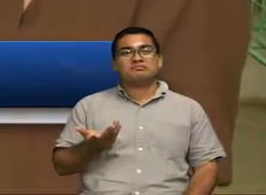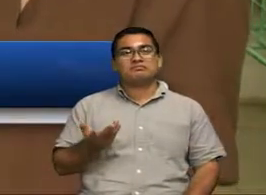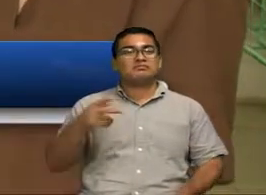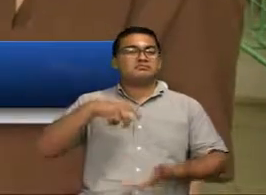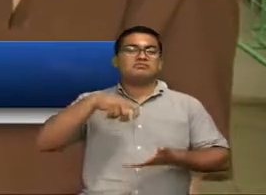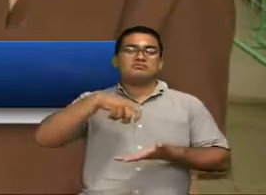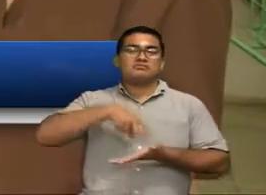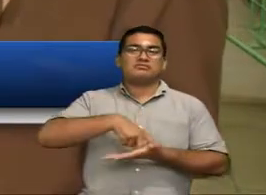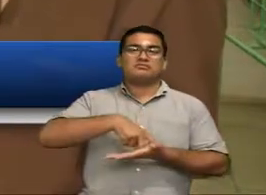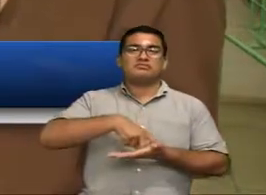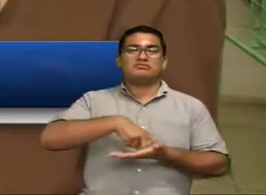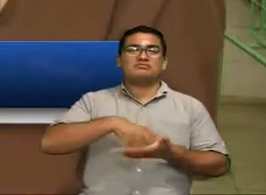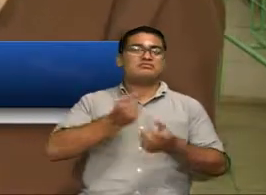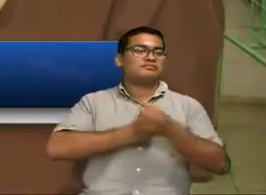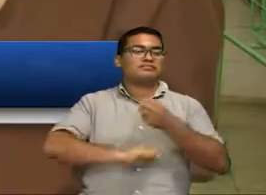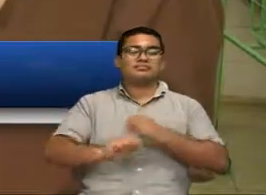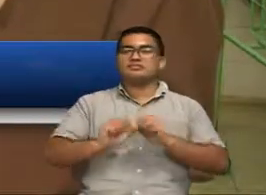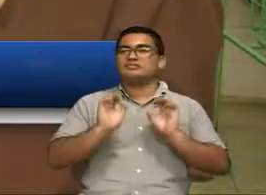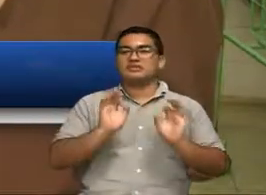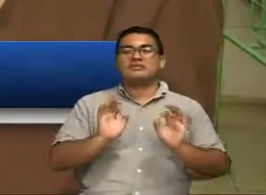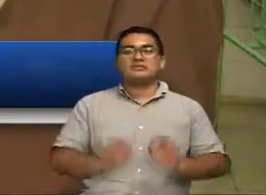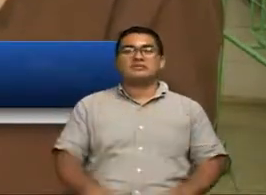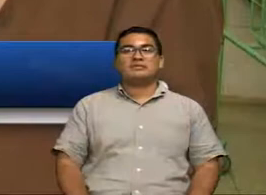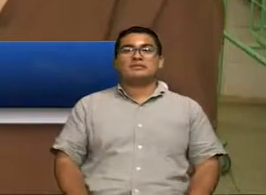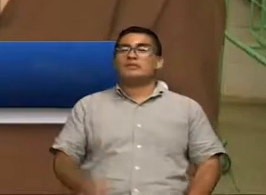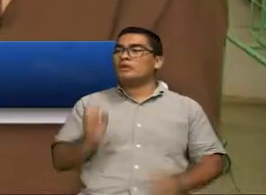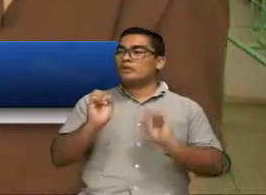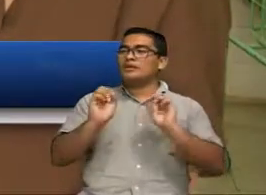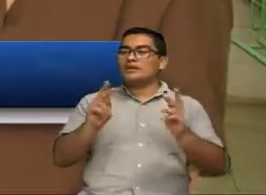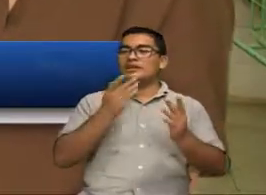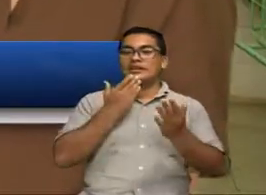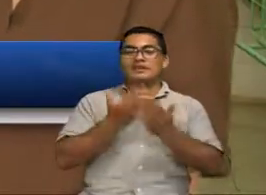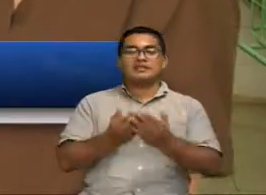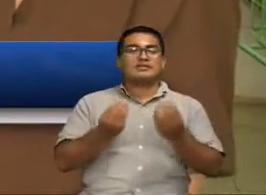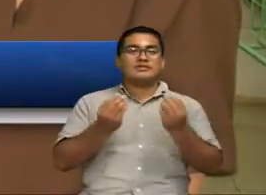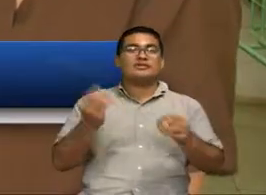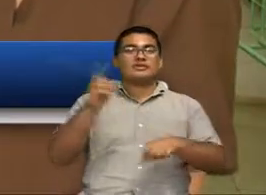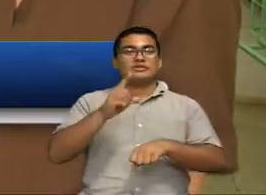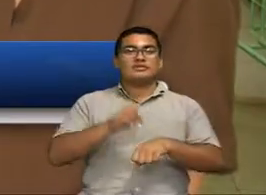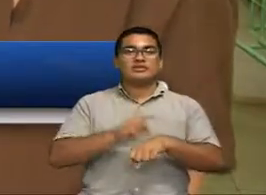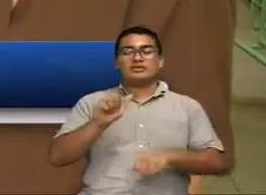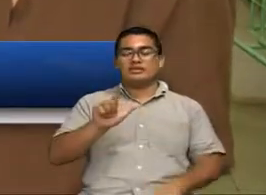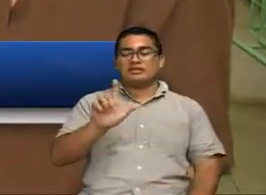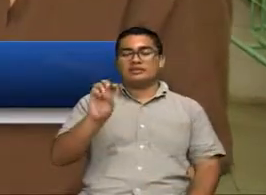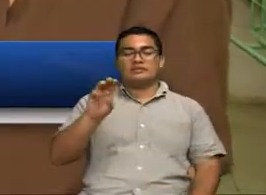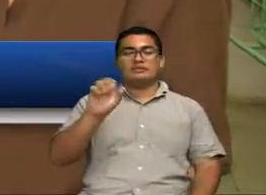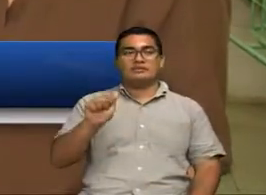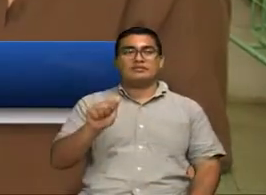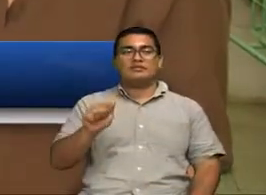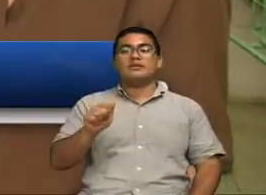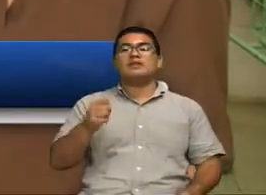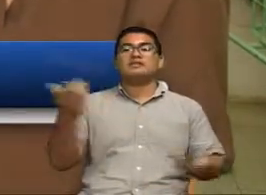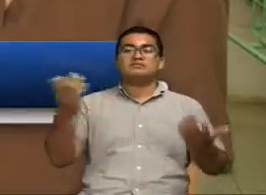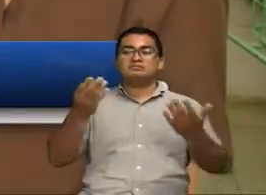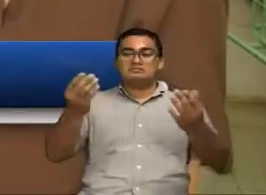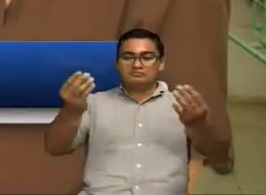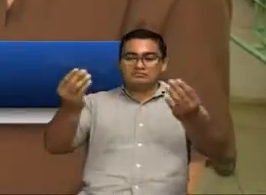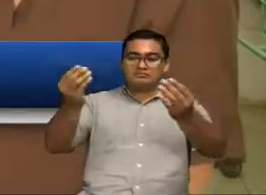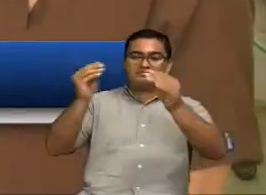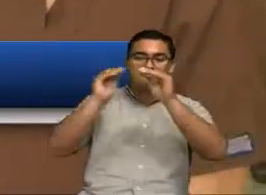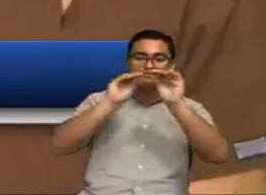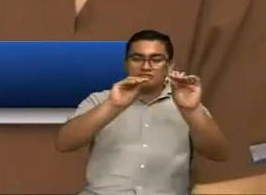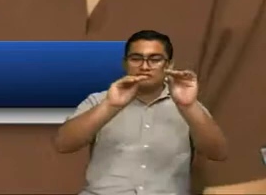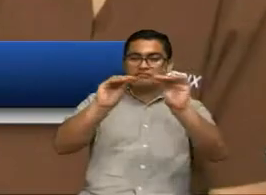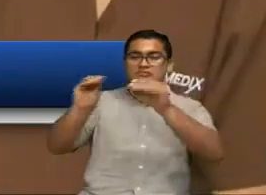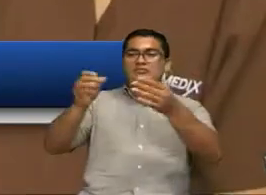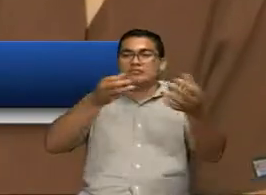cuclilla. Sí. Ok. Le agradecemos, doctora Almayri Ortiz, por habernos enseñado estas posiciones.